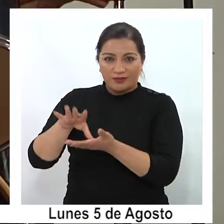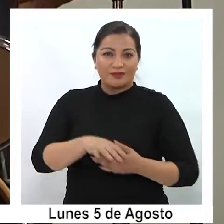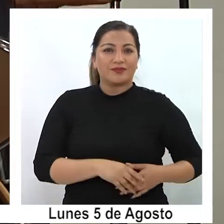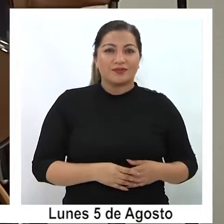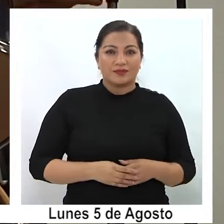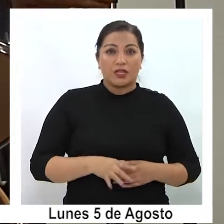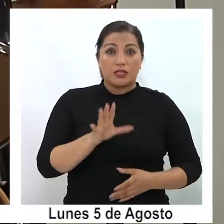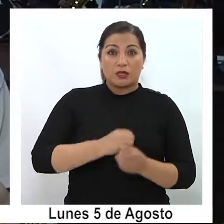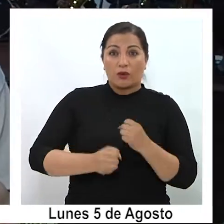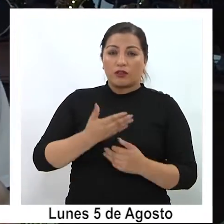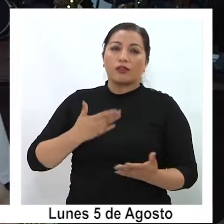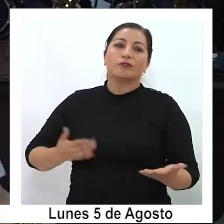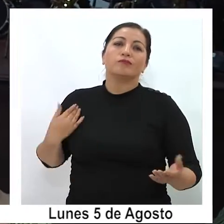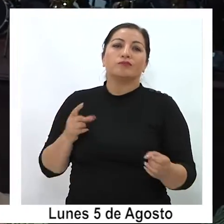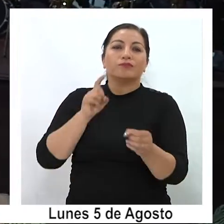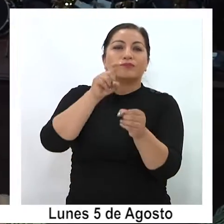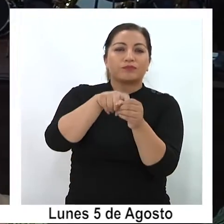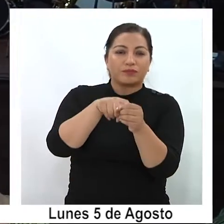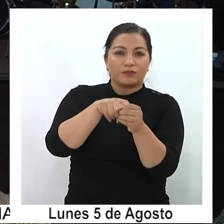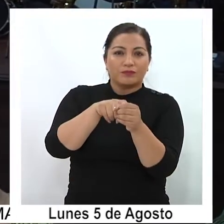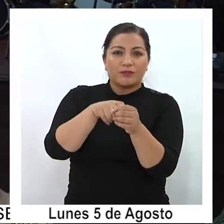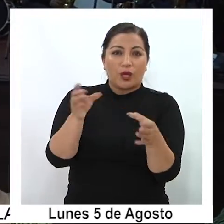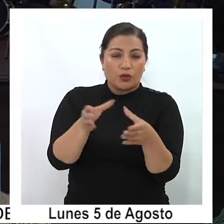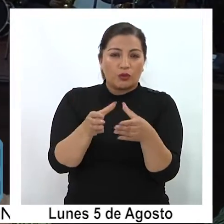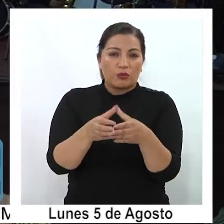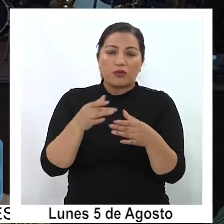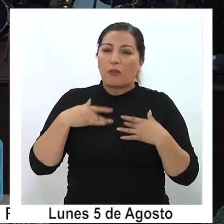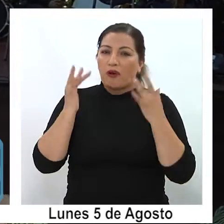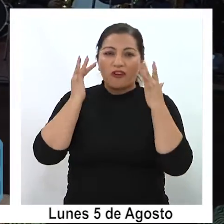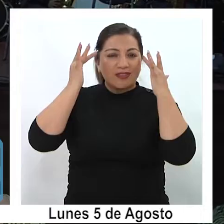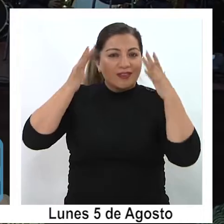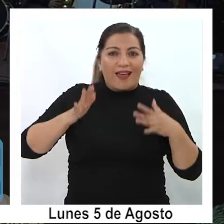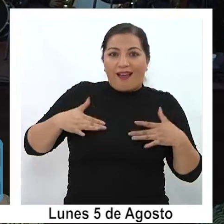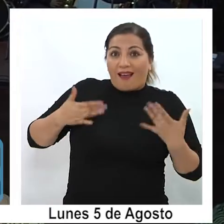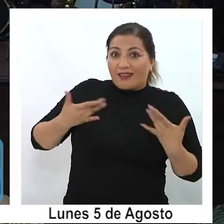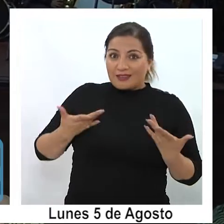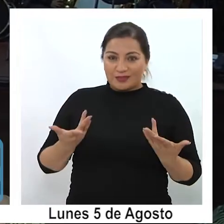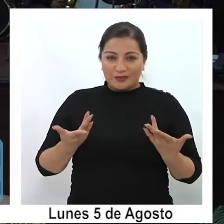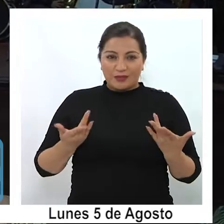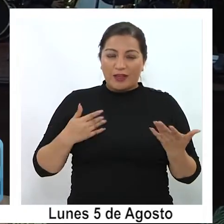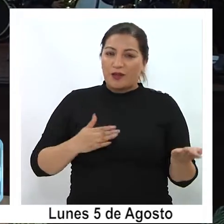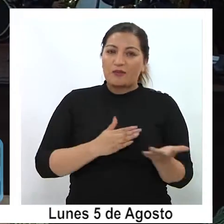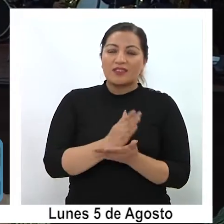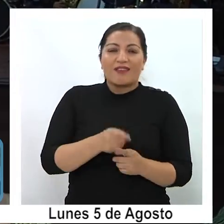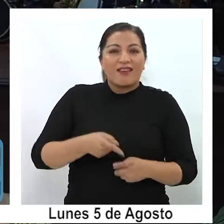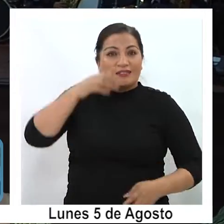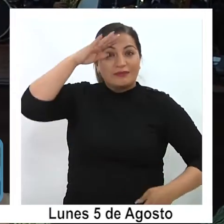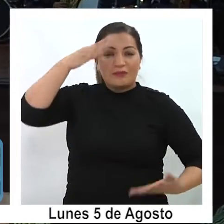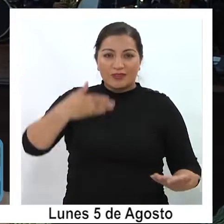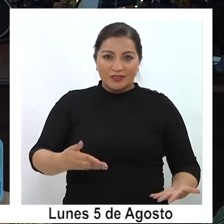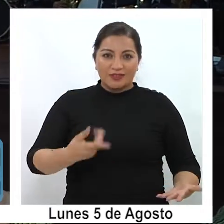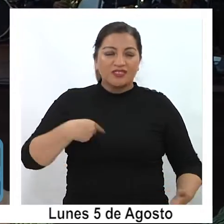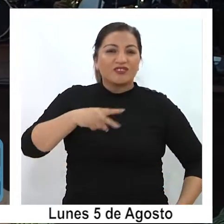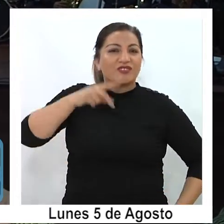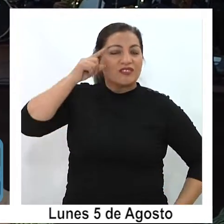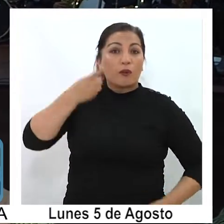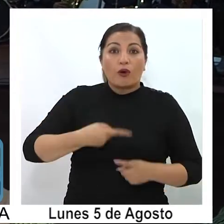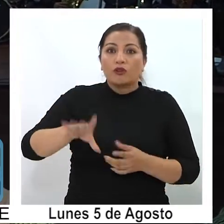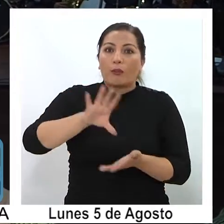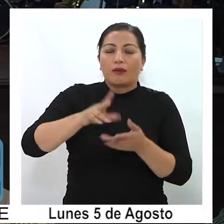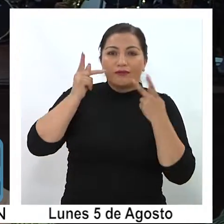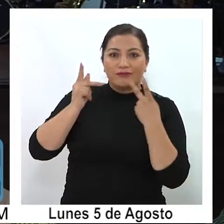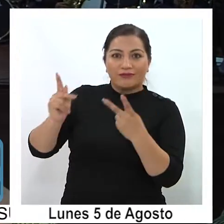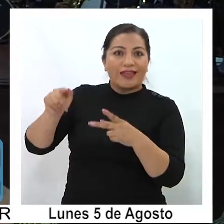Hace ya cinco años que pertenezco a este grupo y contento, con muchas ganas de poder comenzar esta experiencia. Sabemos que es otro país,